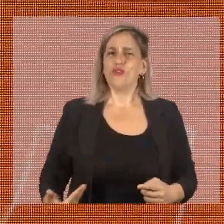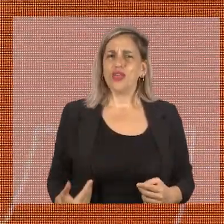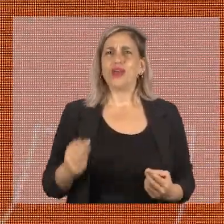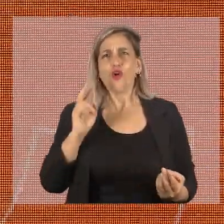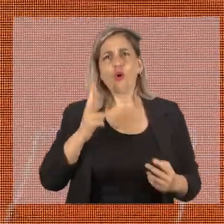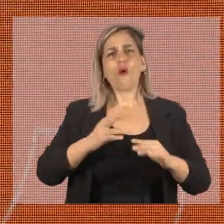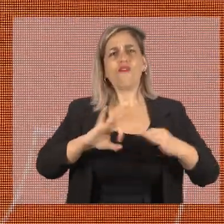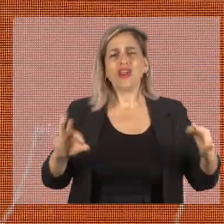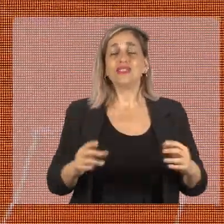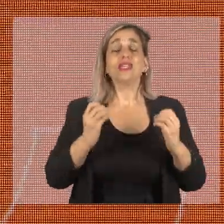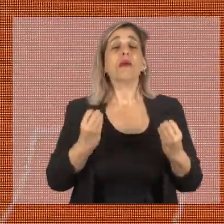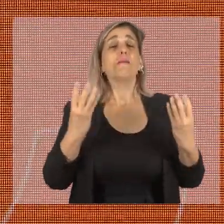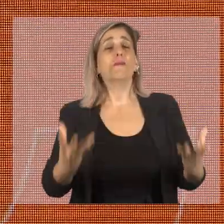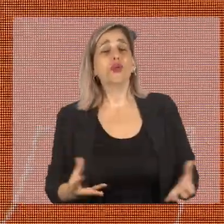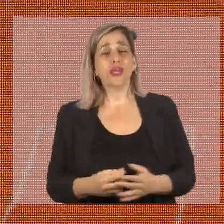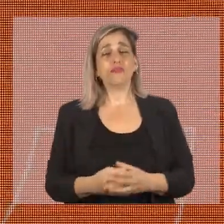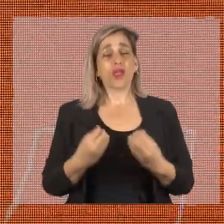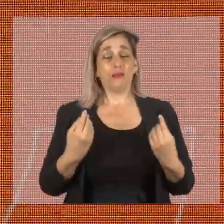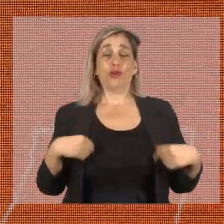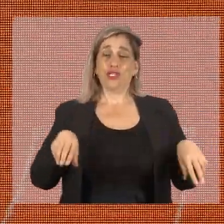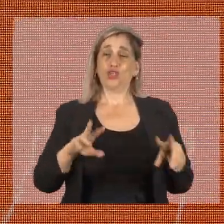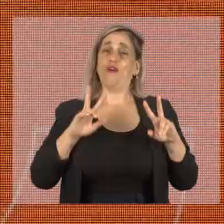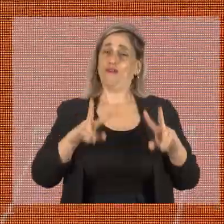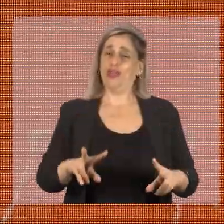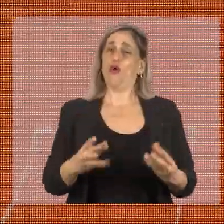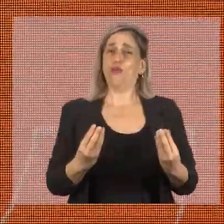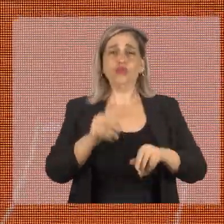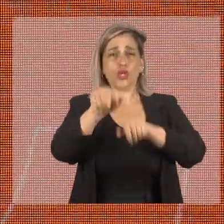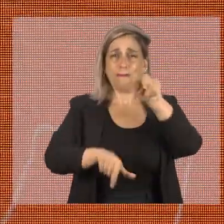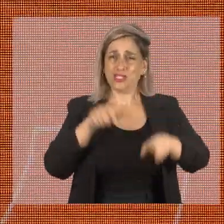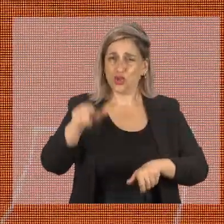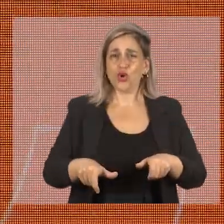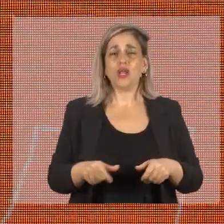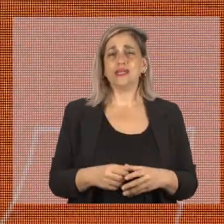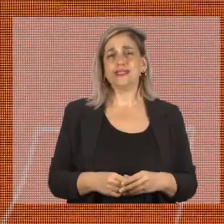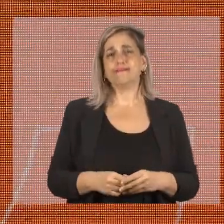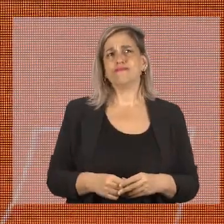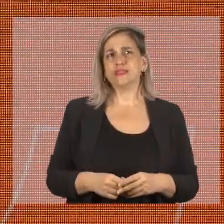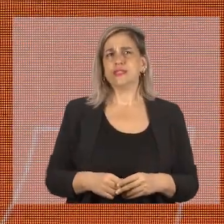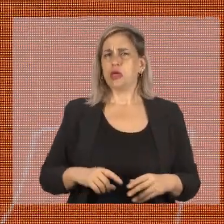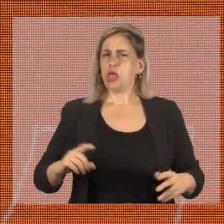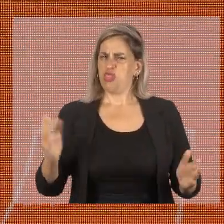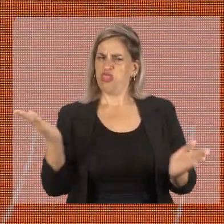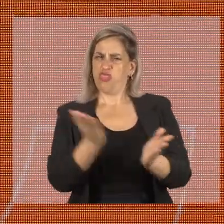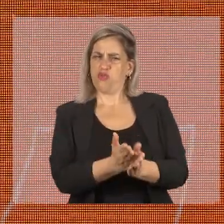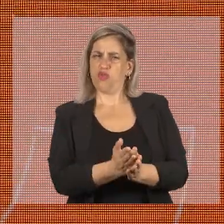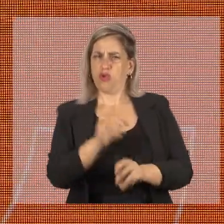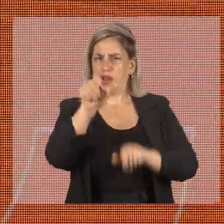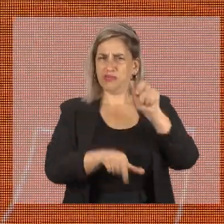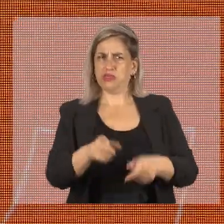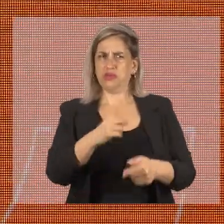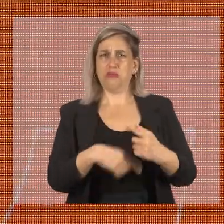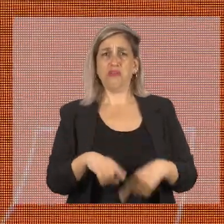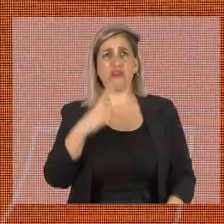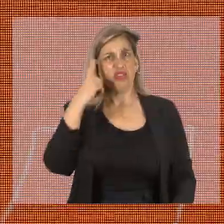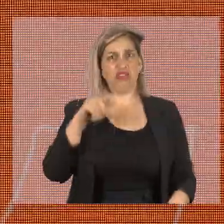de gobierno. Entre otras cosas, porque he visto mucha gente duro con las personas y no tan firme con